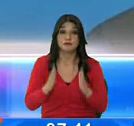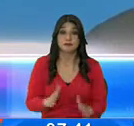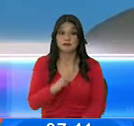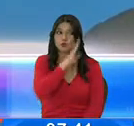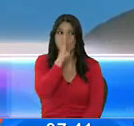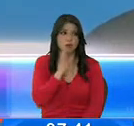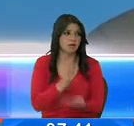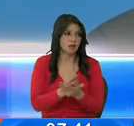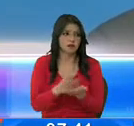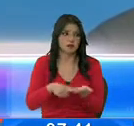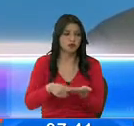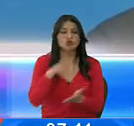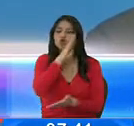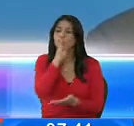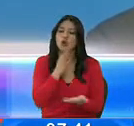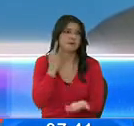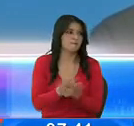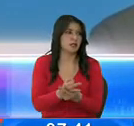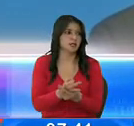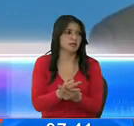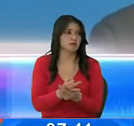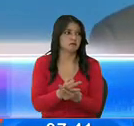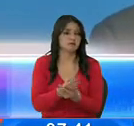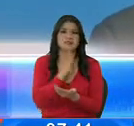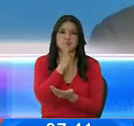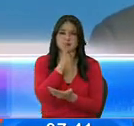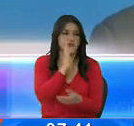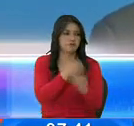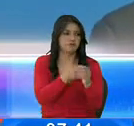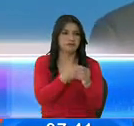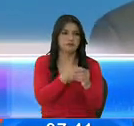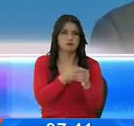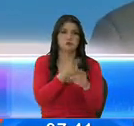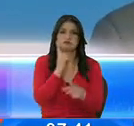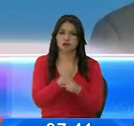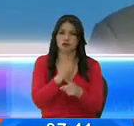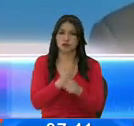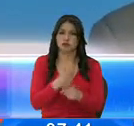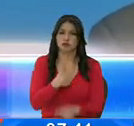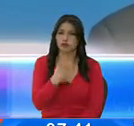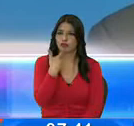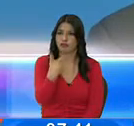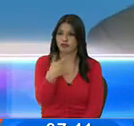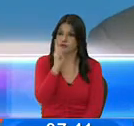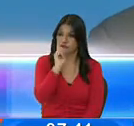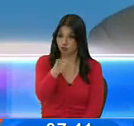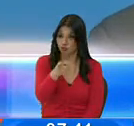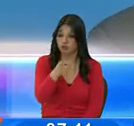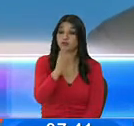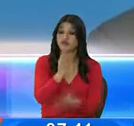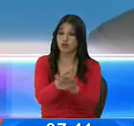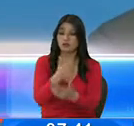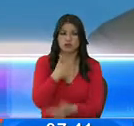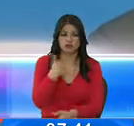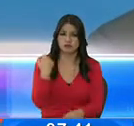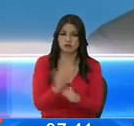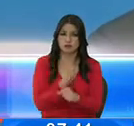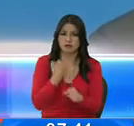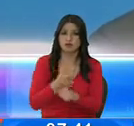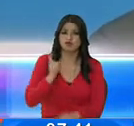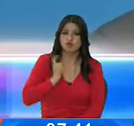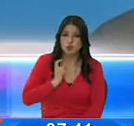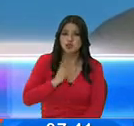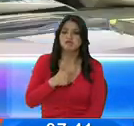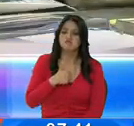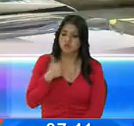ha faltado a una reunión jamás a un plenario jamás y por supuesto tengo la calidad moral para decir si trabajamos ganamos el sueldo que ganamos